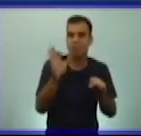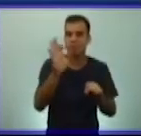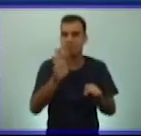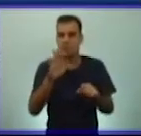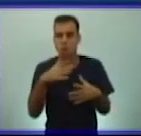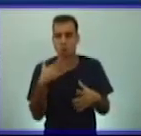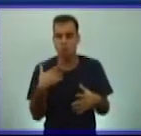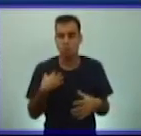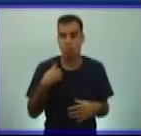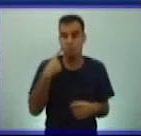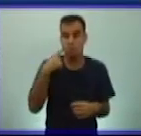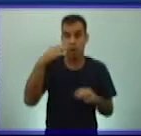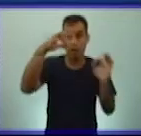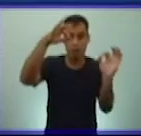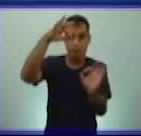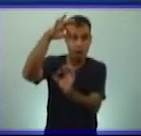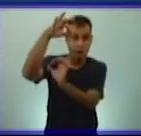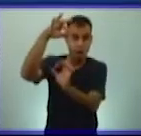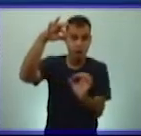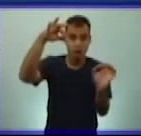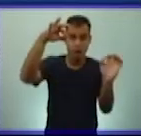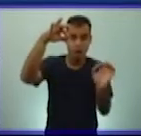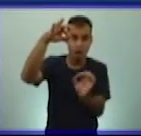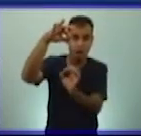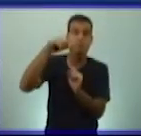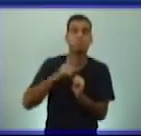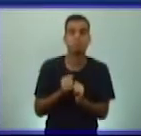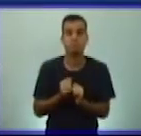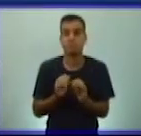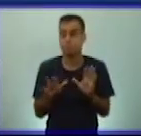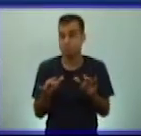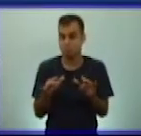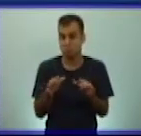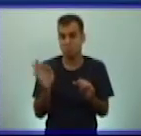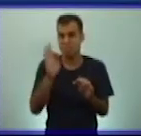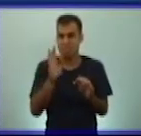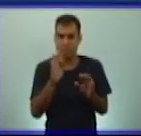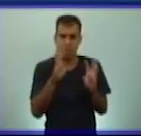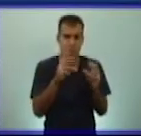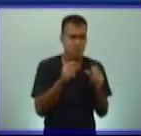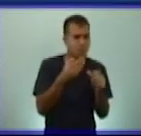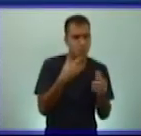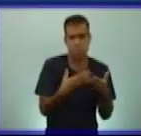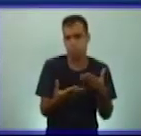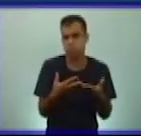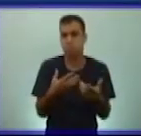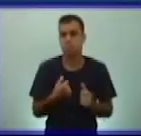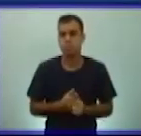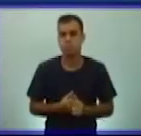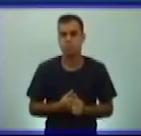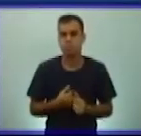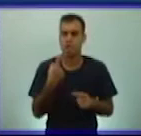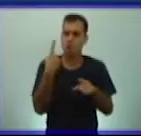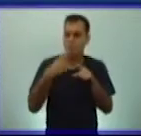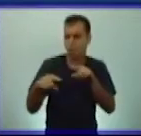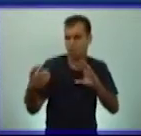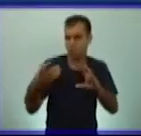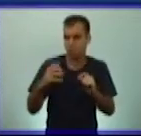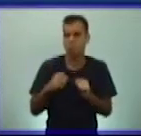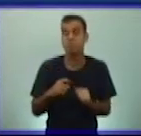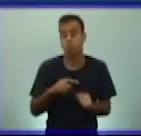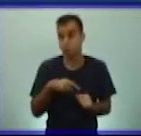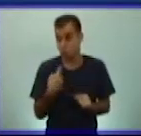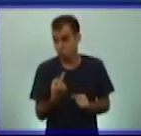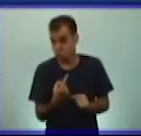péndulo físico o matemático y el sistema cuerpo-resorte. En estos casos,